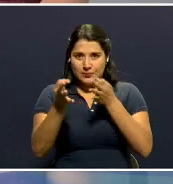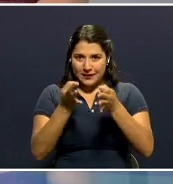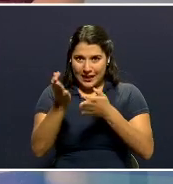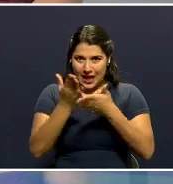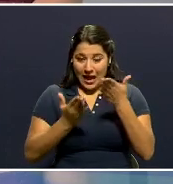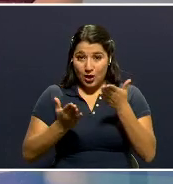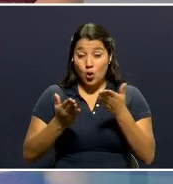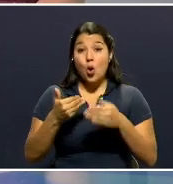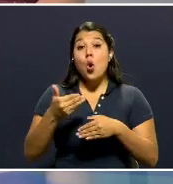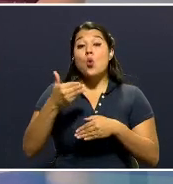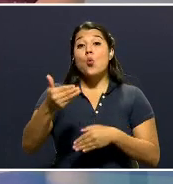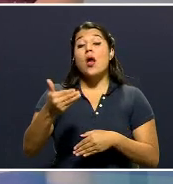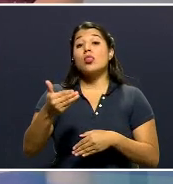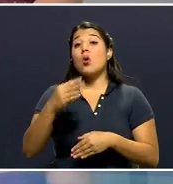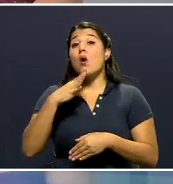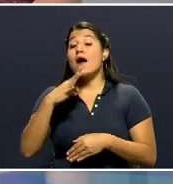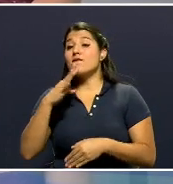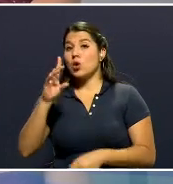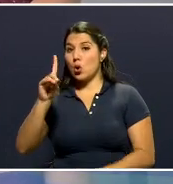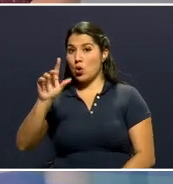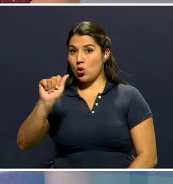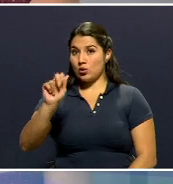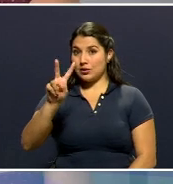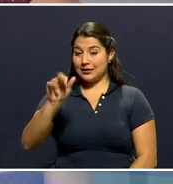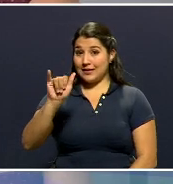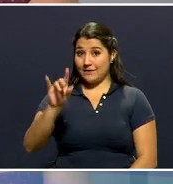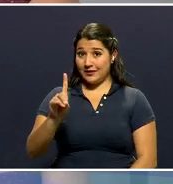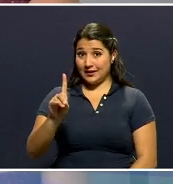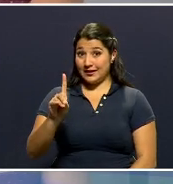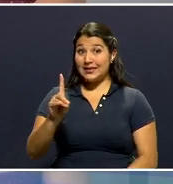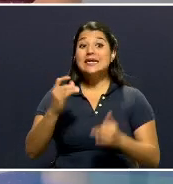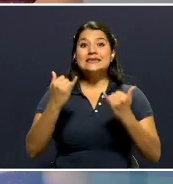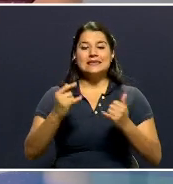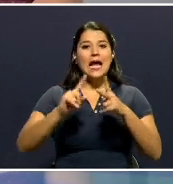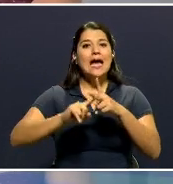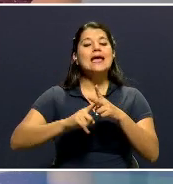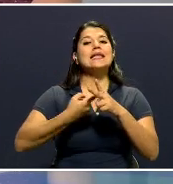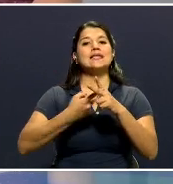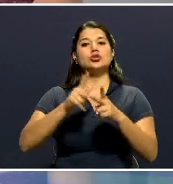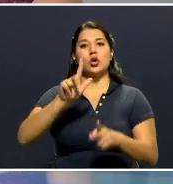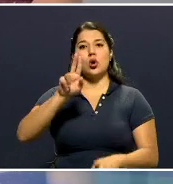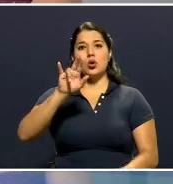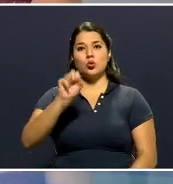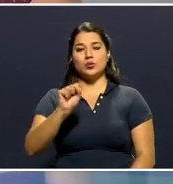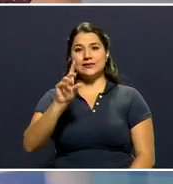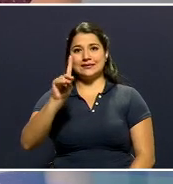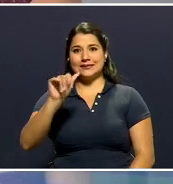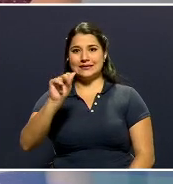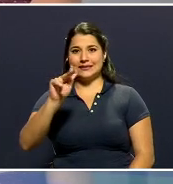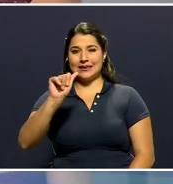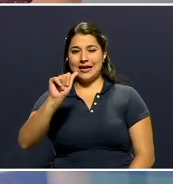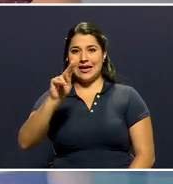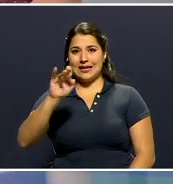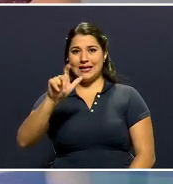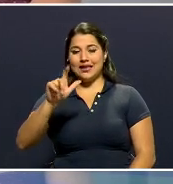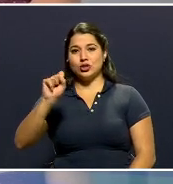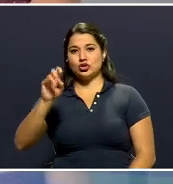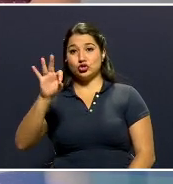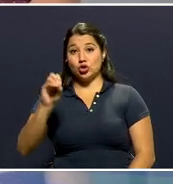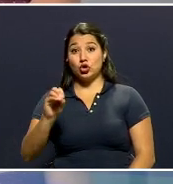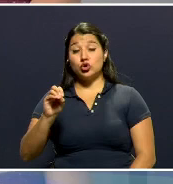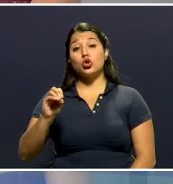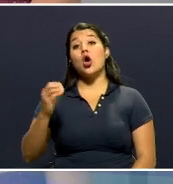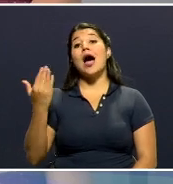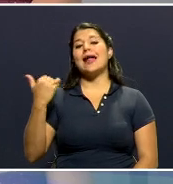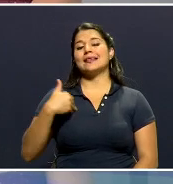nuestro compañero David se encontraba haciendo este pase, ya estaba iniciando Luis Daniel Soto, ex viceministro de Planificación, quien